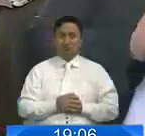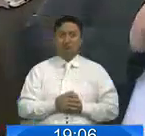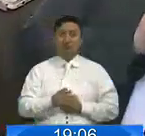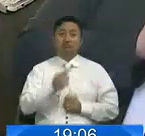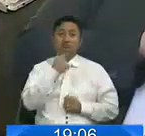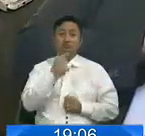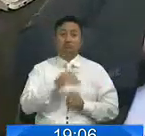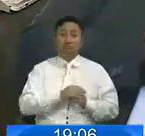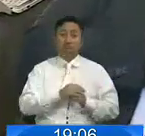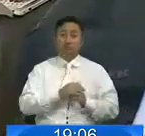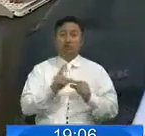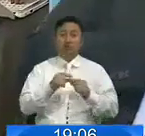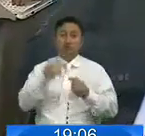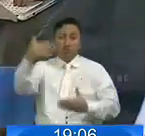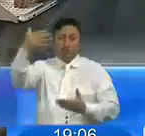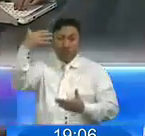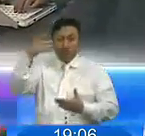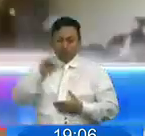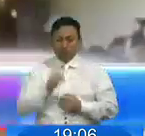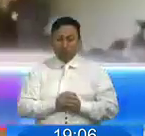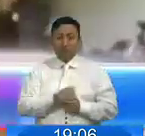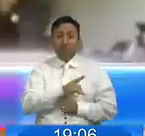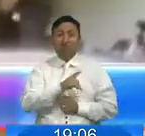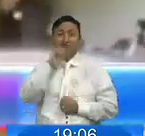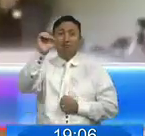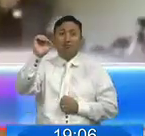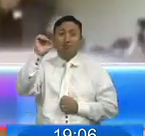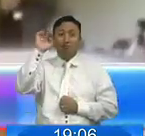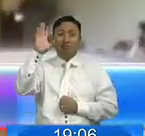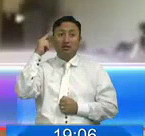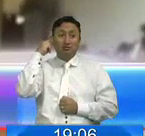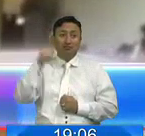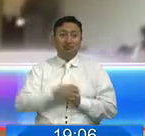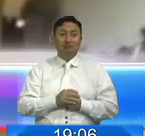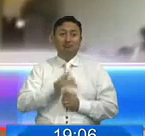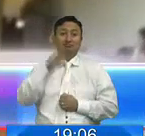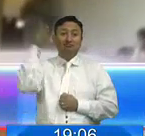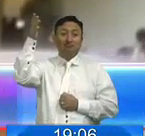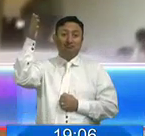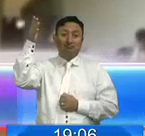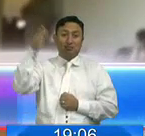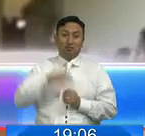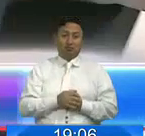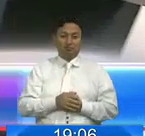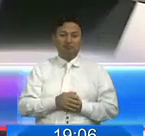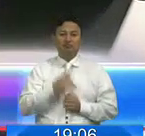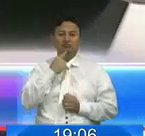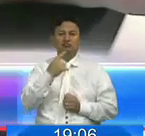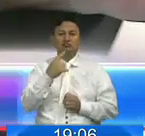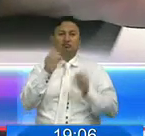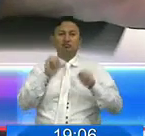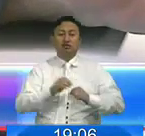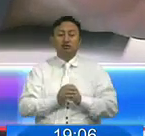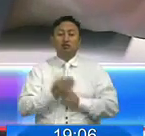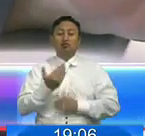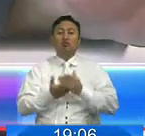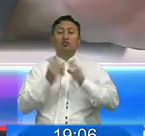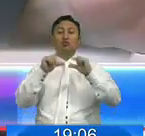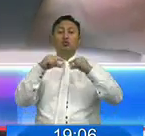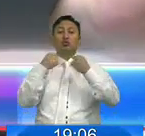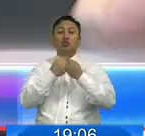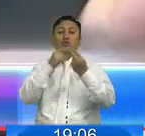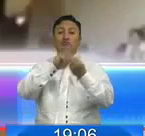hablaron de política segura, pero en un video difundido en redes sociales se escucha el discurso de Hermui Calle en el que buscaban conformar el Partido